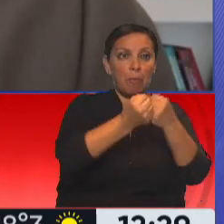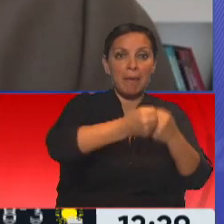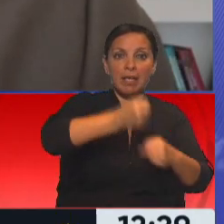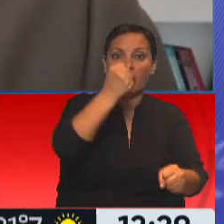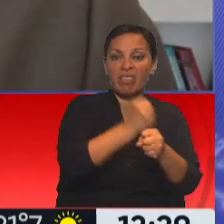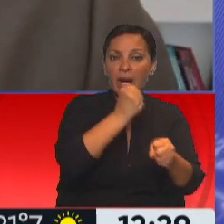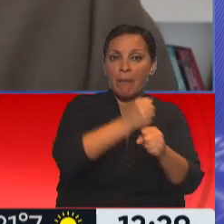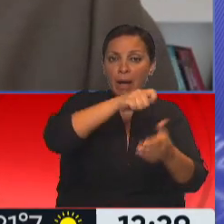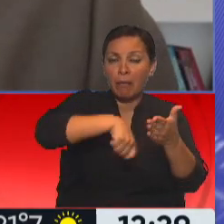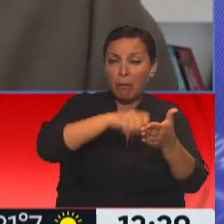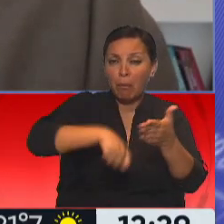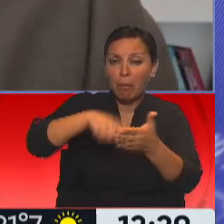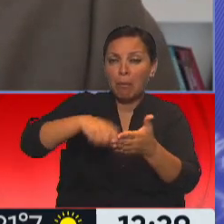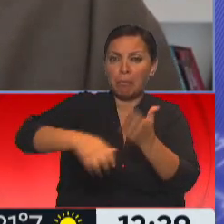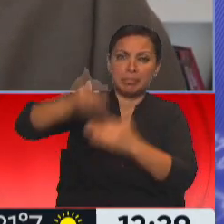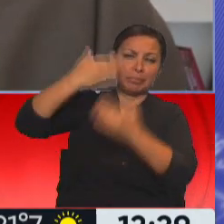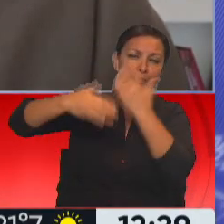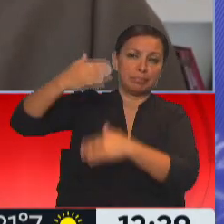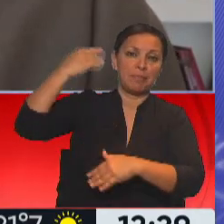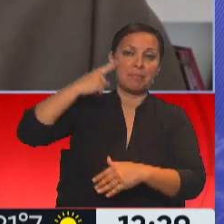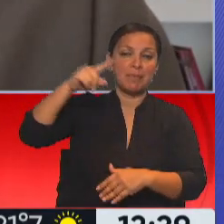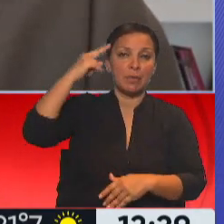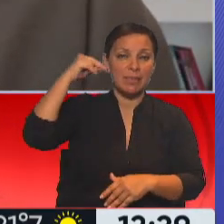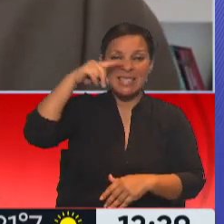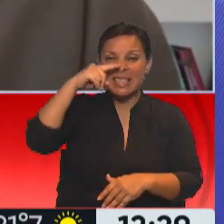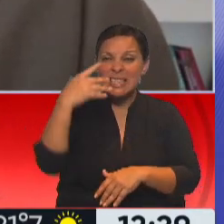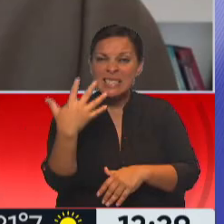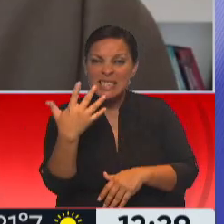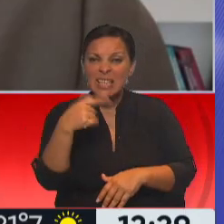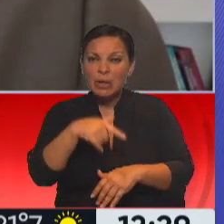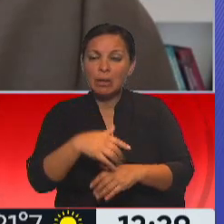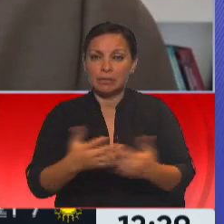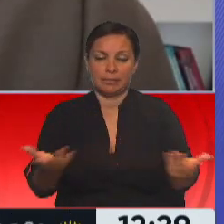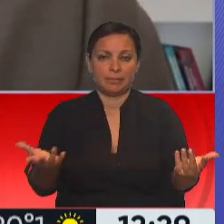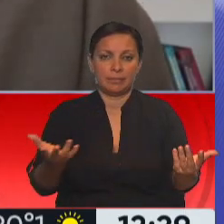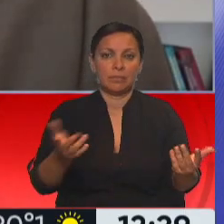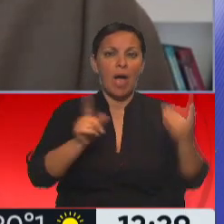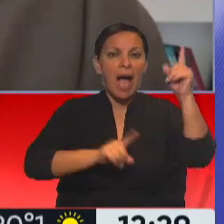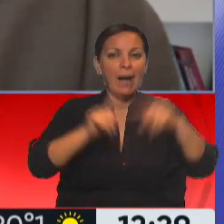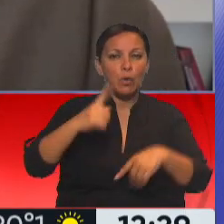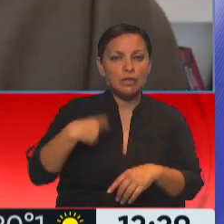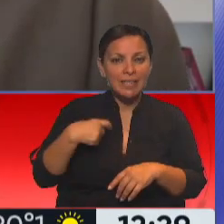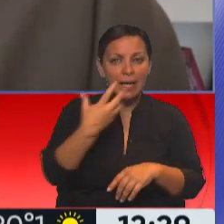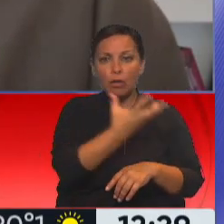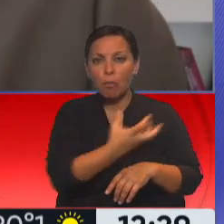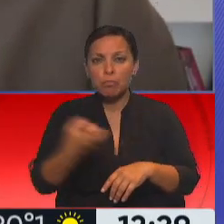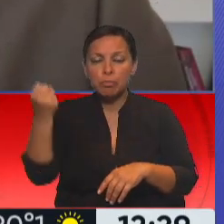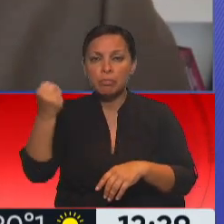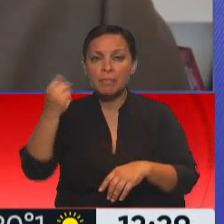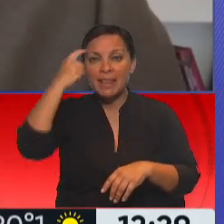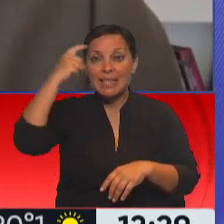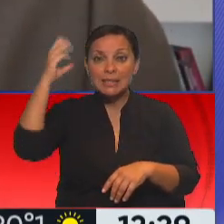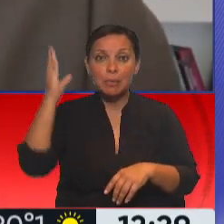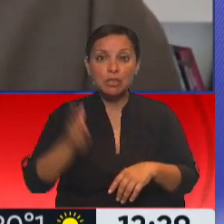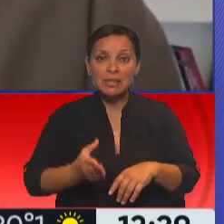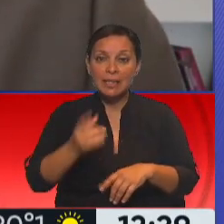del año 75 por la ultraactividad, que son un sobrecosto. Por ejemplo, hay sindicatos que se quedan con el 10% de todos los sueldos